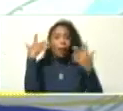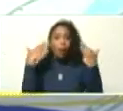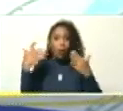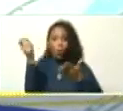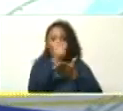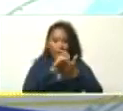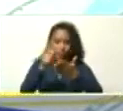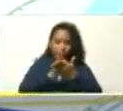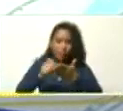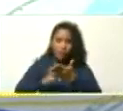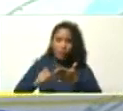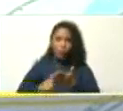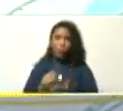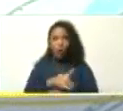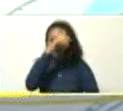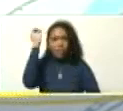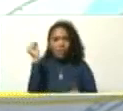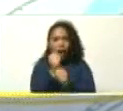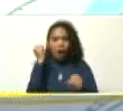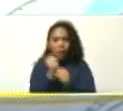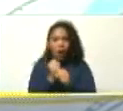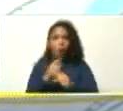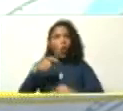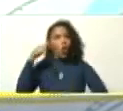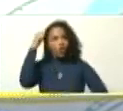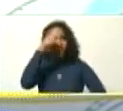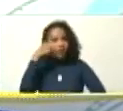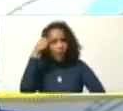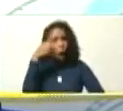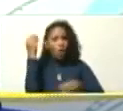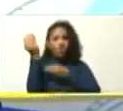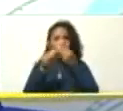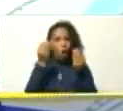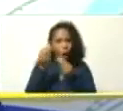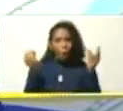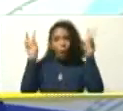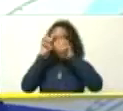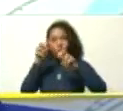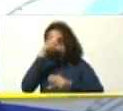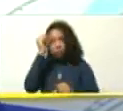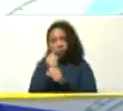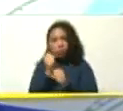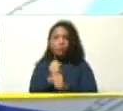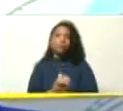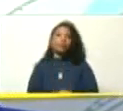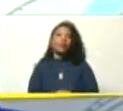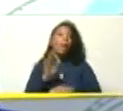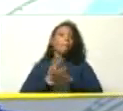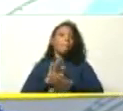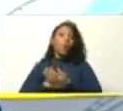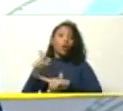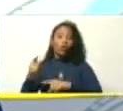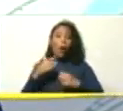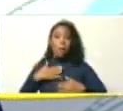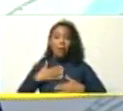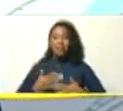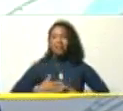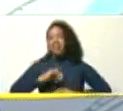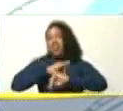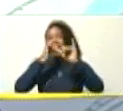conocer a primera mano sus escritos, sus trabajos, sus videos, Por eso me da una gran